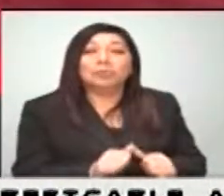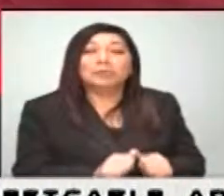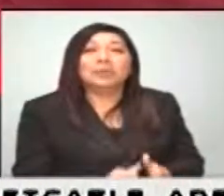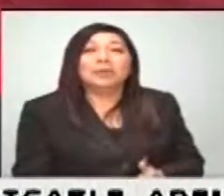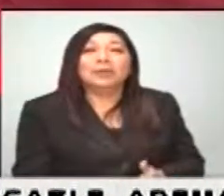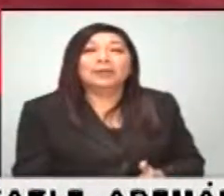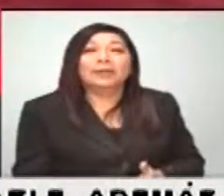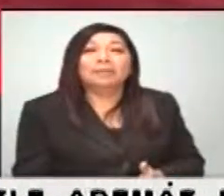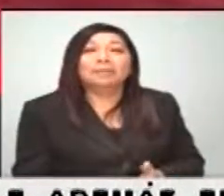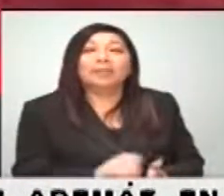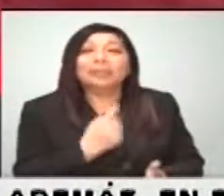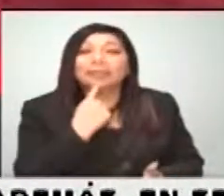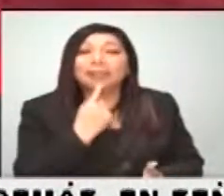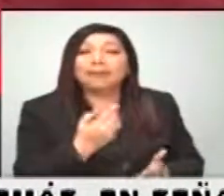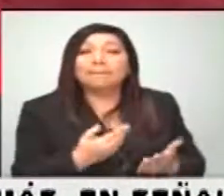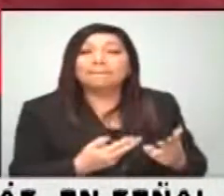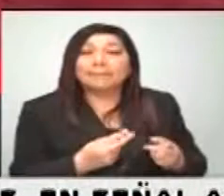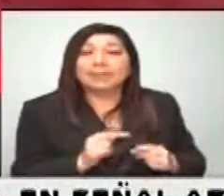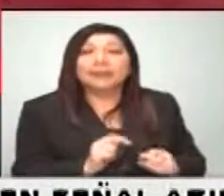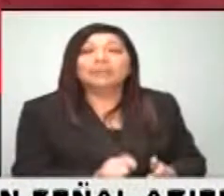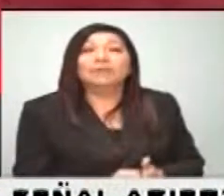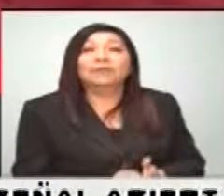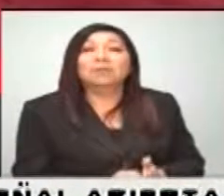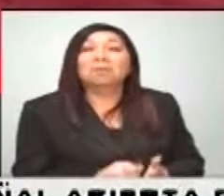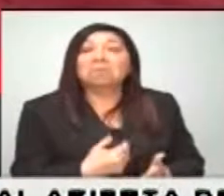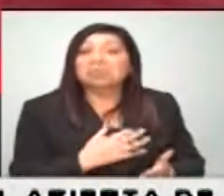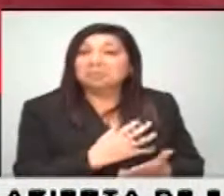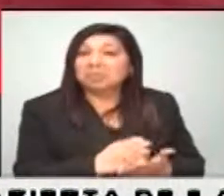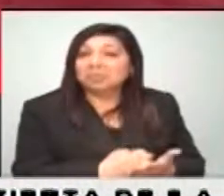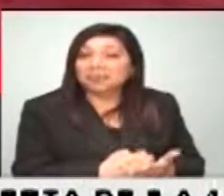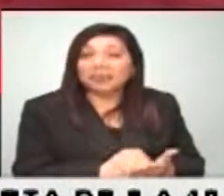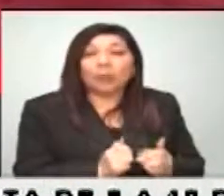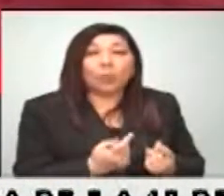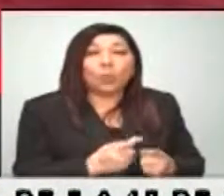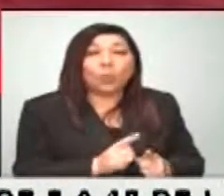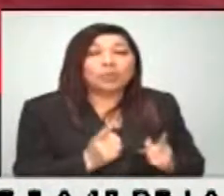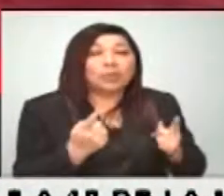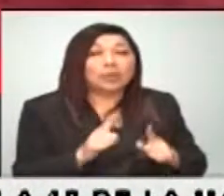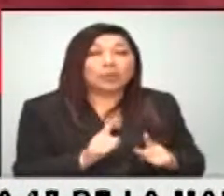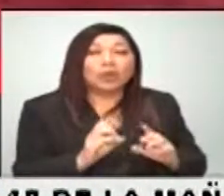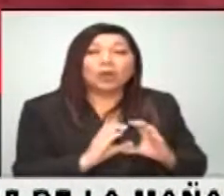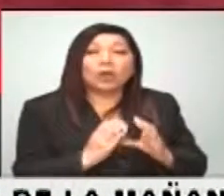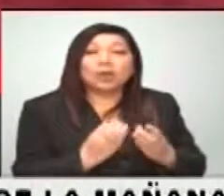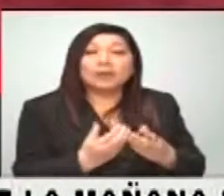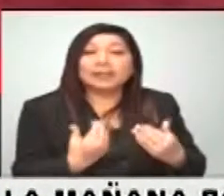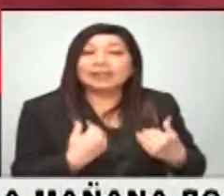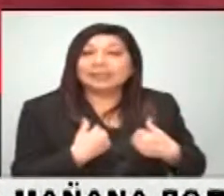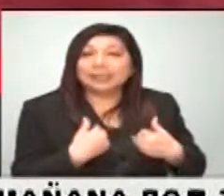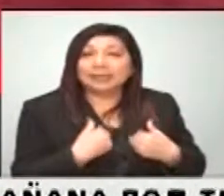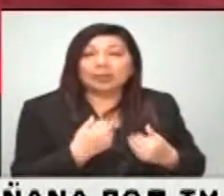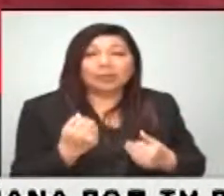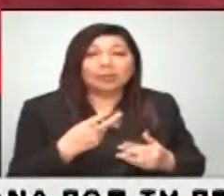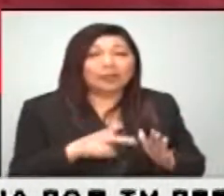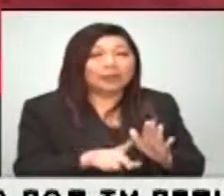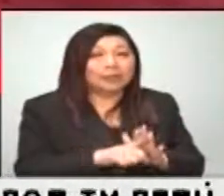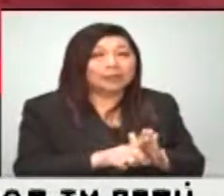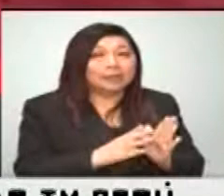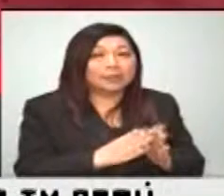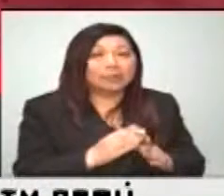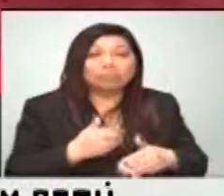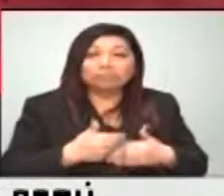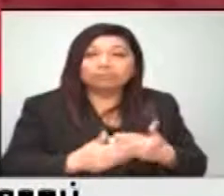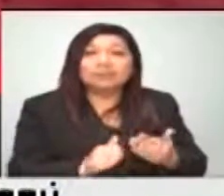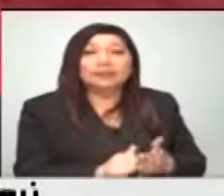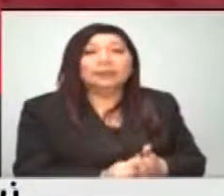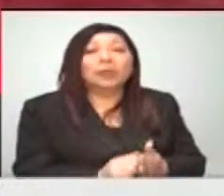miembros y ratificada mediante referéndum. Puede omitirse el referéndum cuando el acuerdo del Congreso se obtiene en dos legislaturas ordinarias